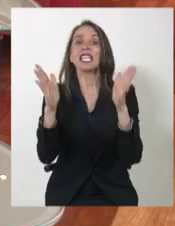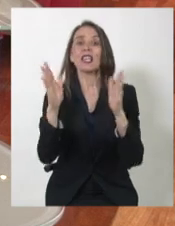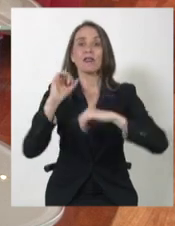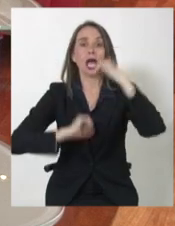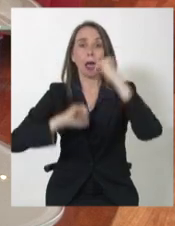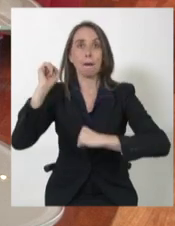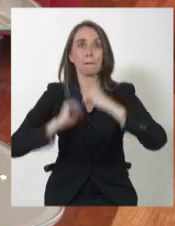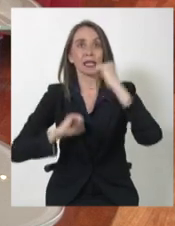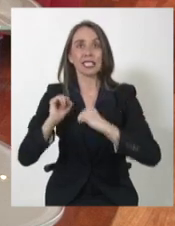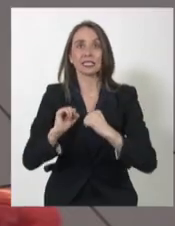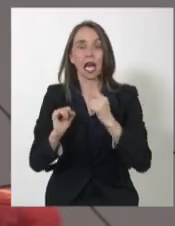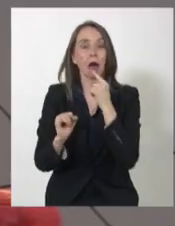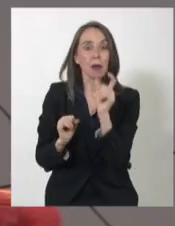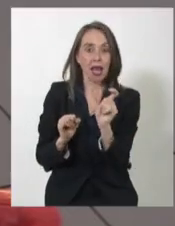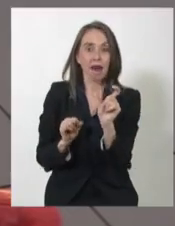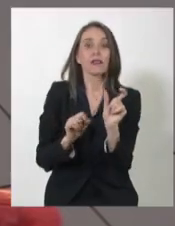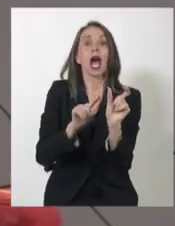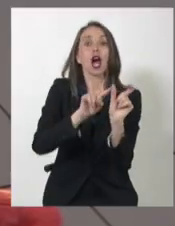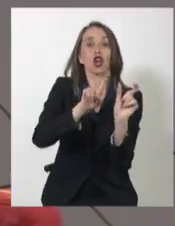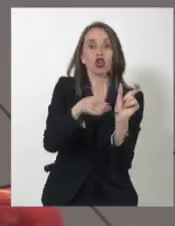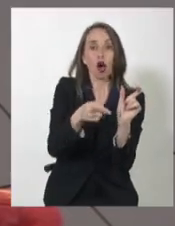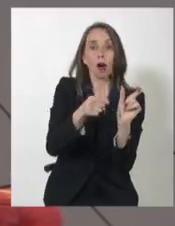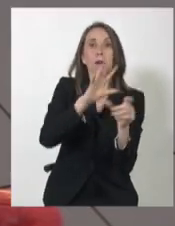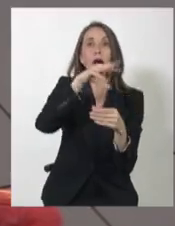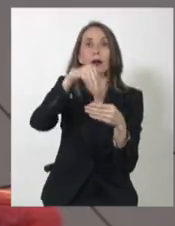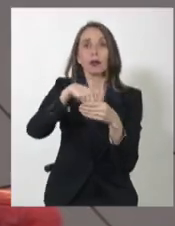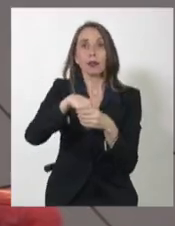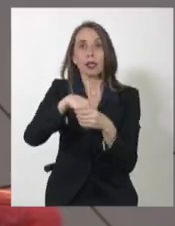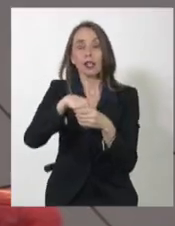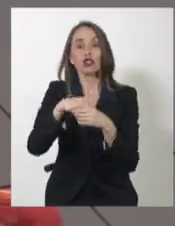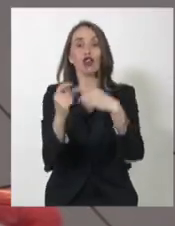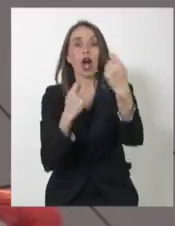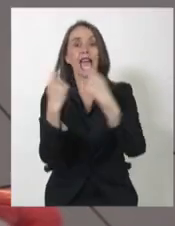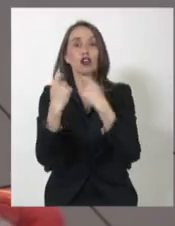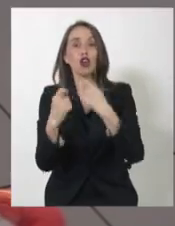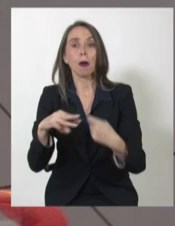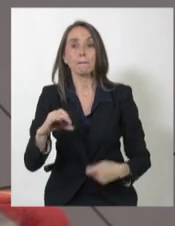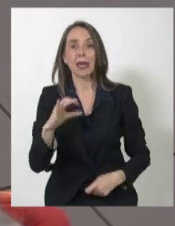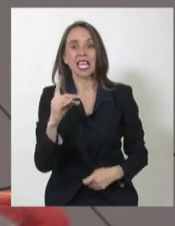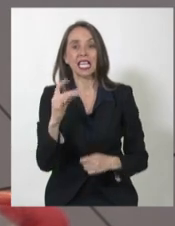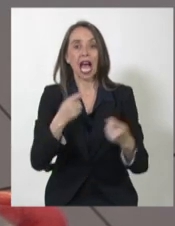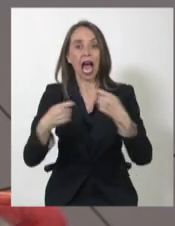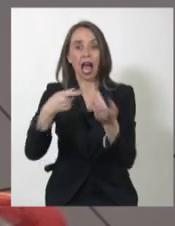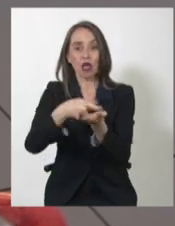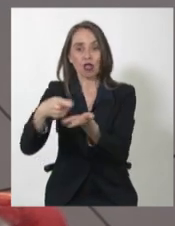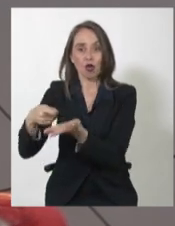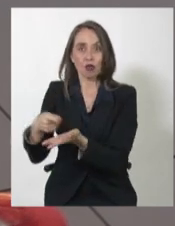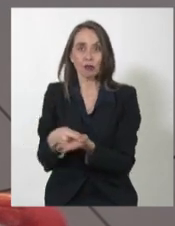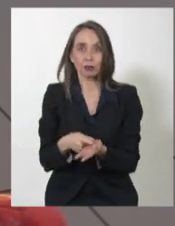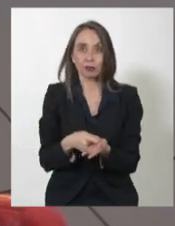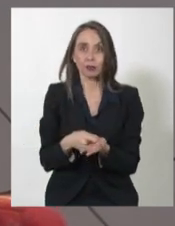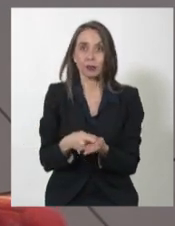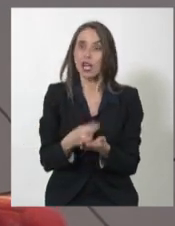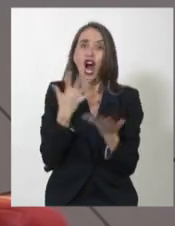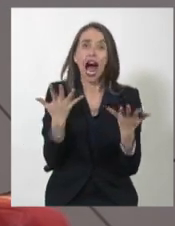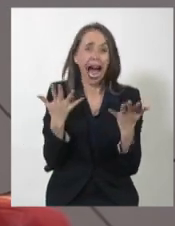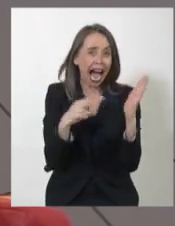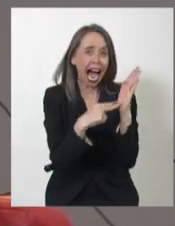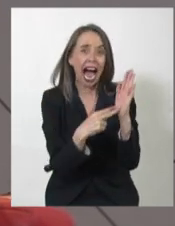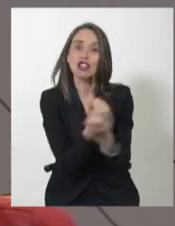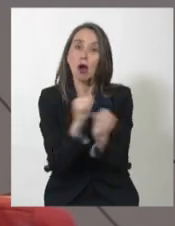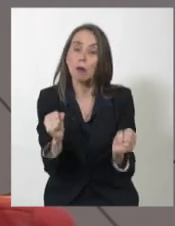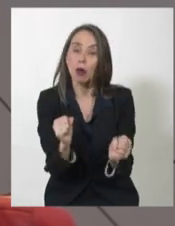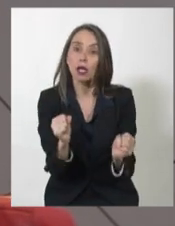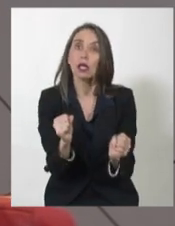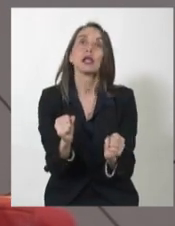empresa, así le llaman la libre iniciativa. Coma, en el marco de una economía de mercado, uno ya está como, ¡no puede ser!